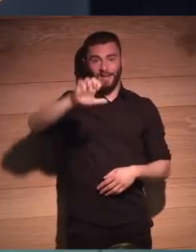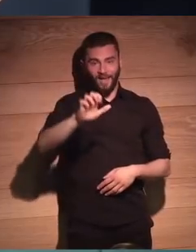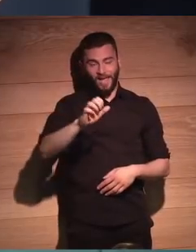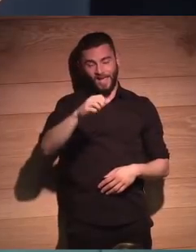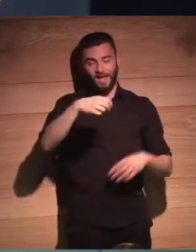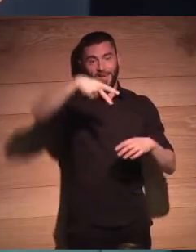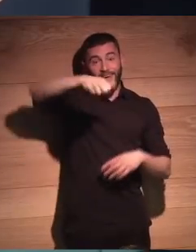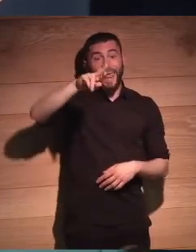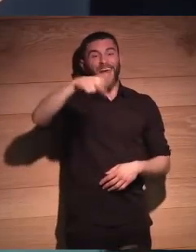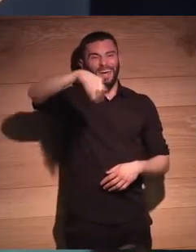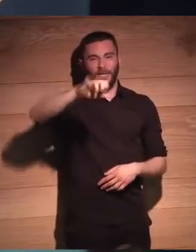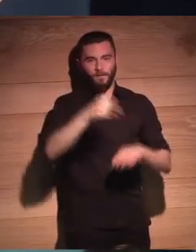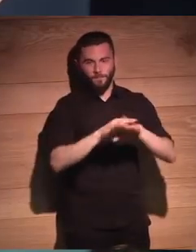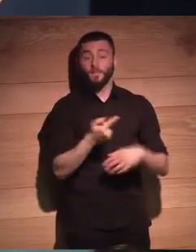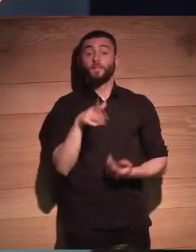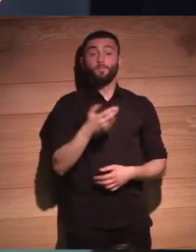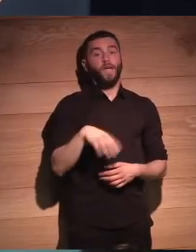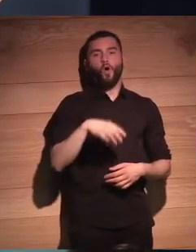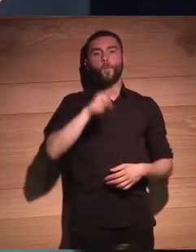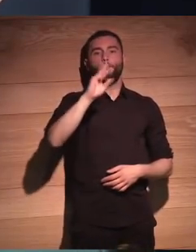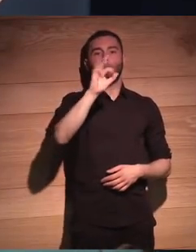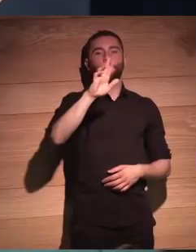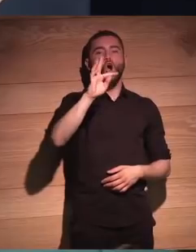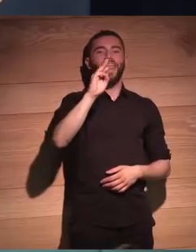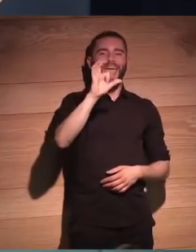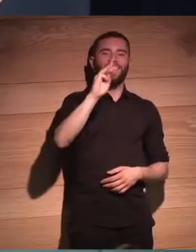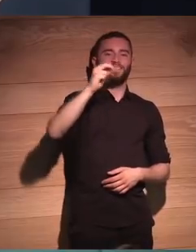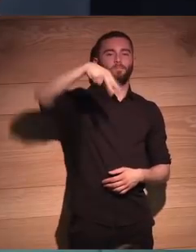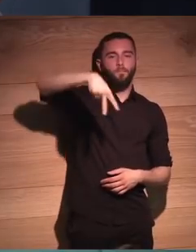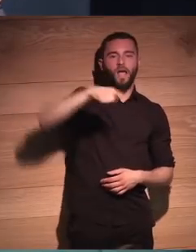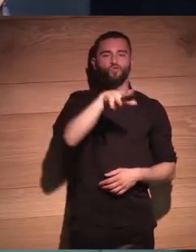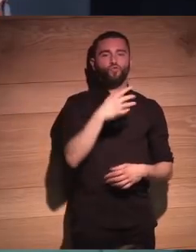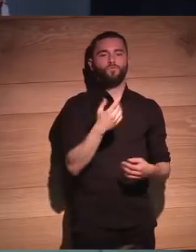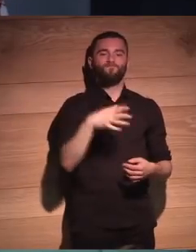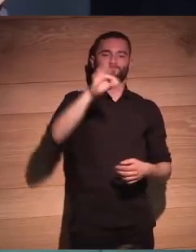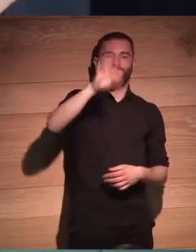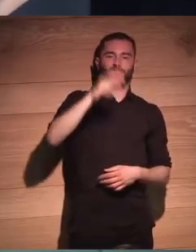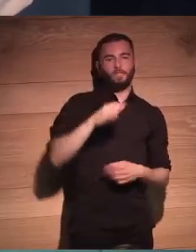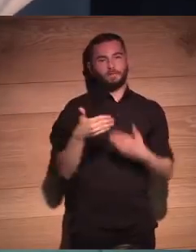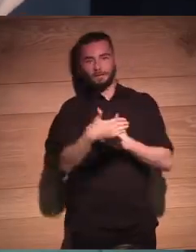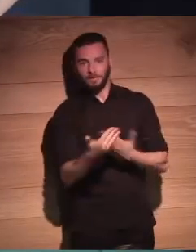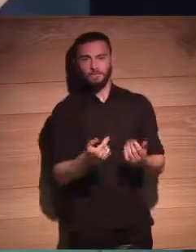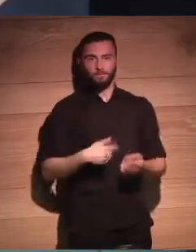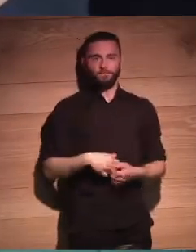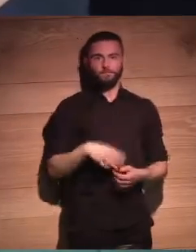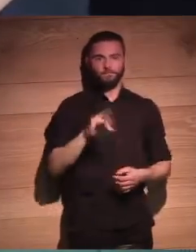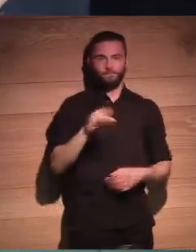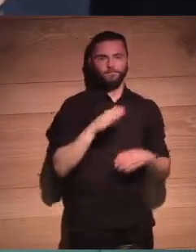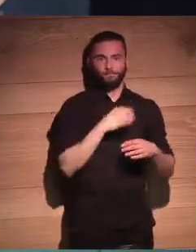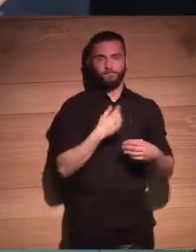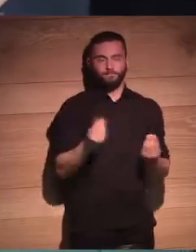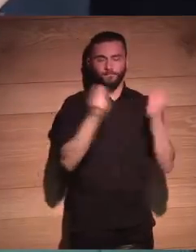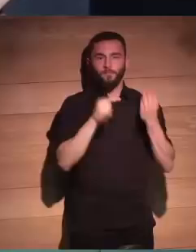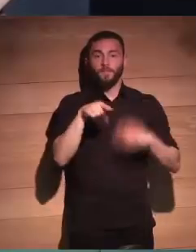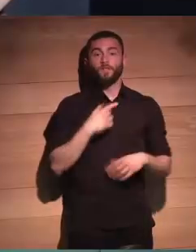es más bonito que Naftalina, me parece, Mejor, ¿no? fue un error que jugó en mi favor. Perfecto. Muy bien. Si tuvieras que organizar una cita